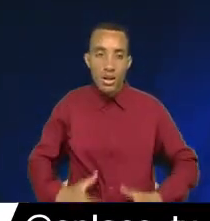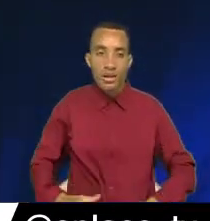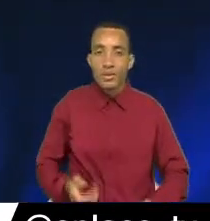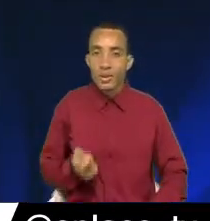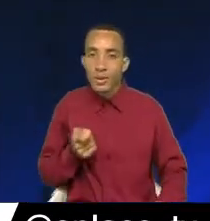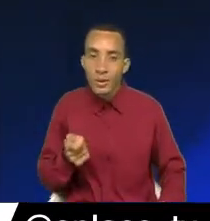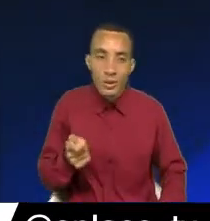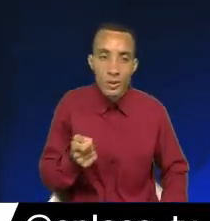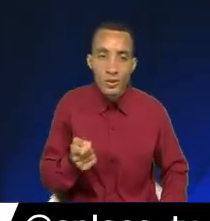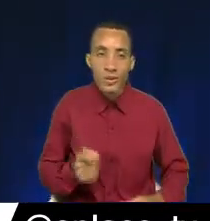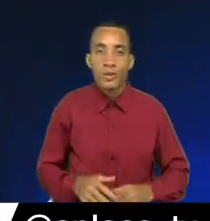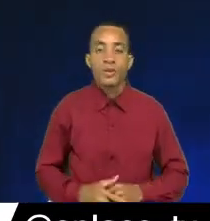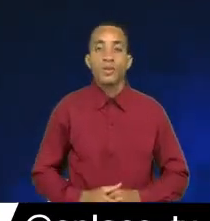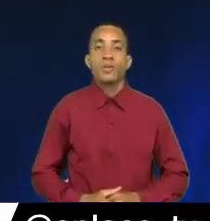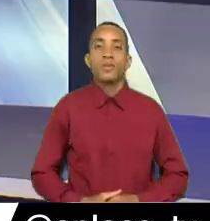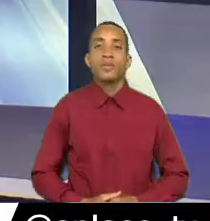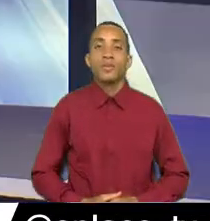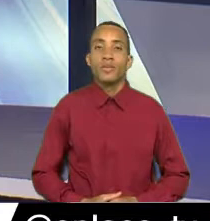sector.